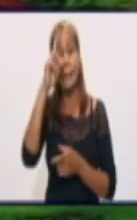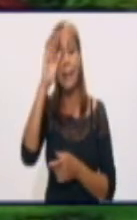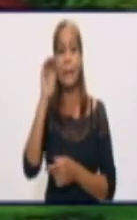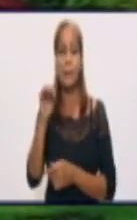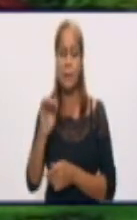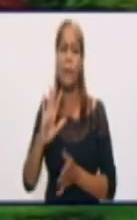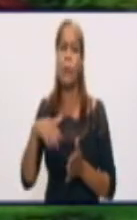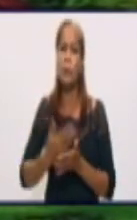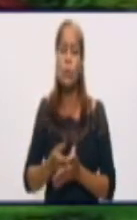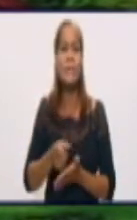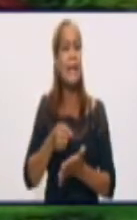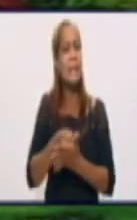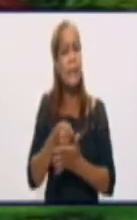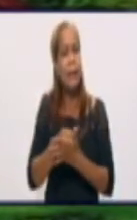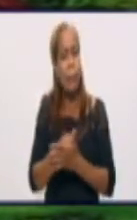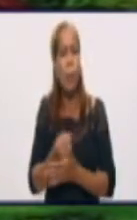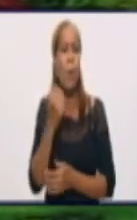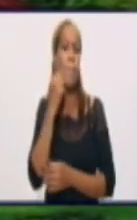un mayor rigor,